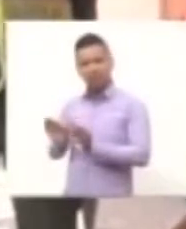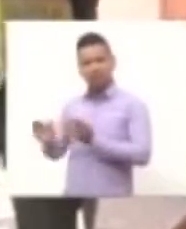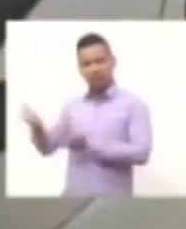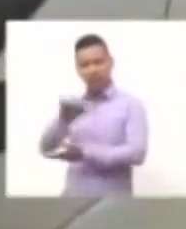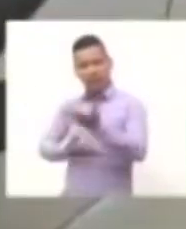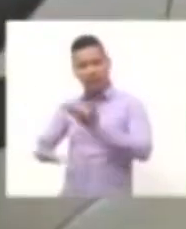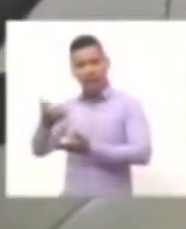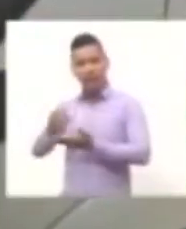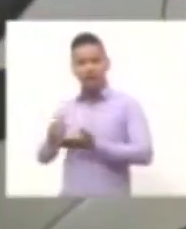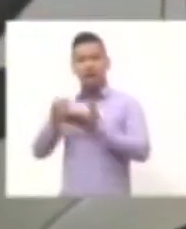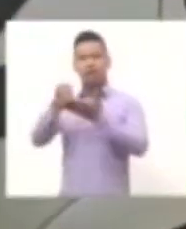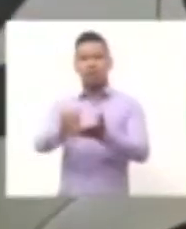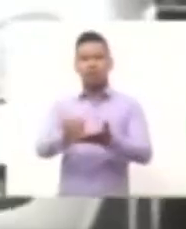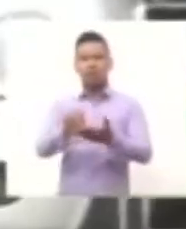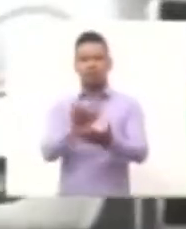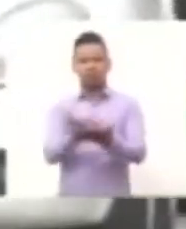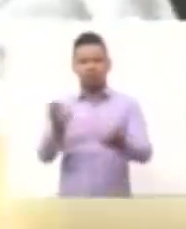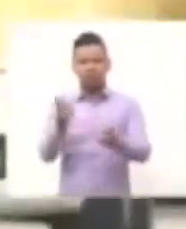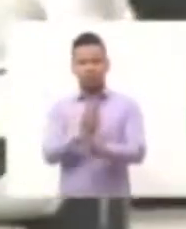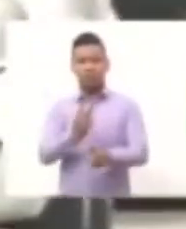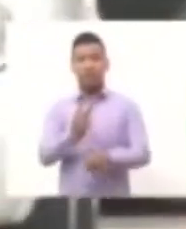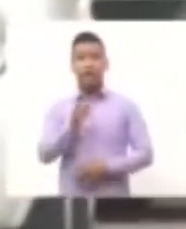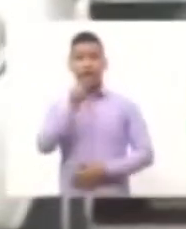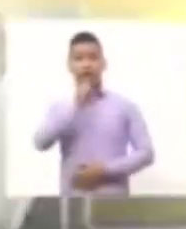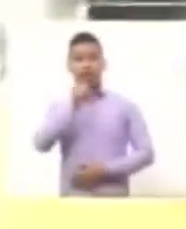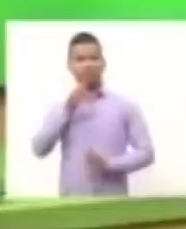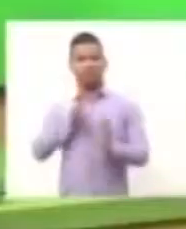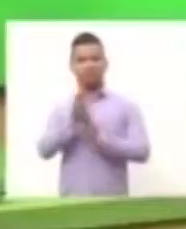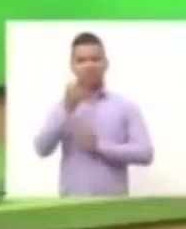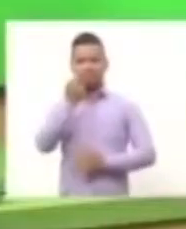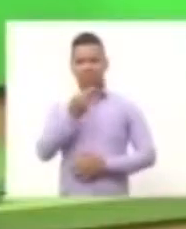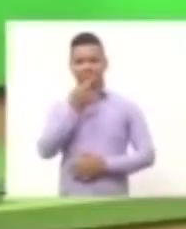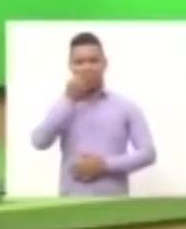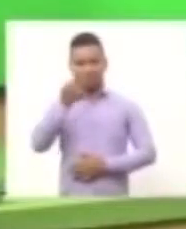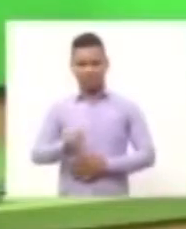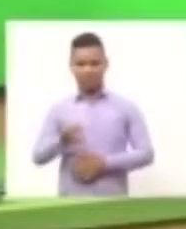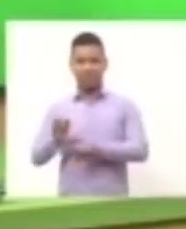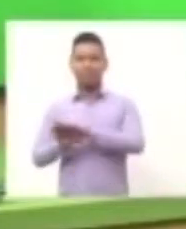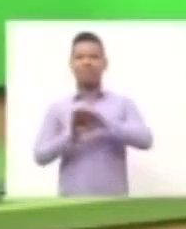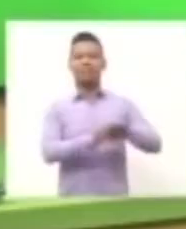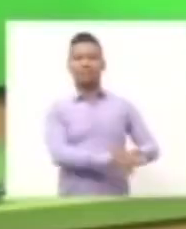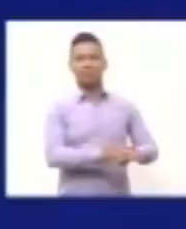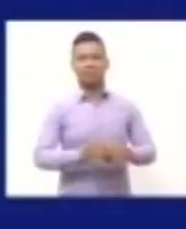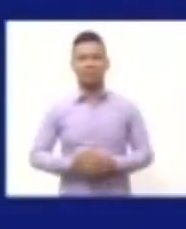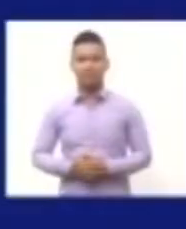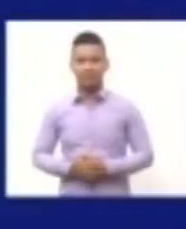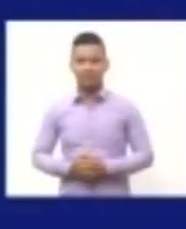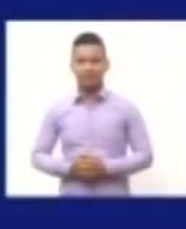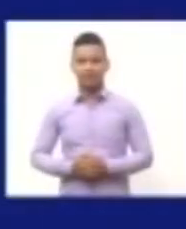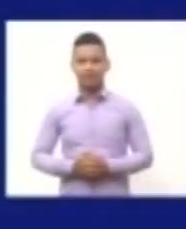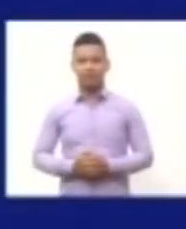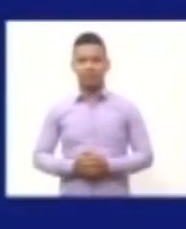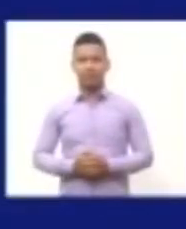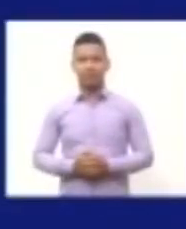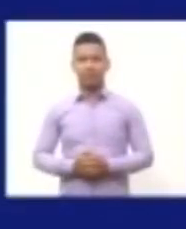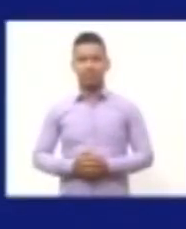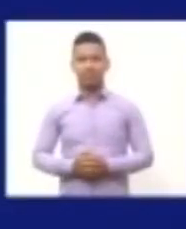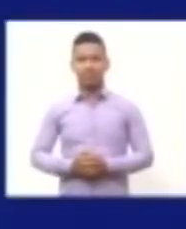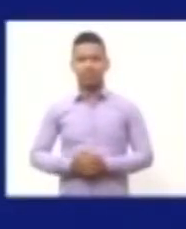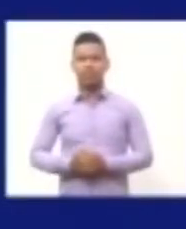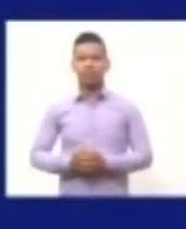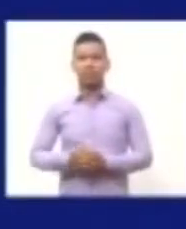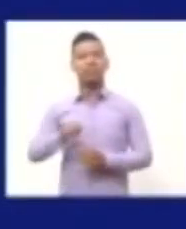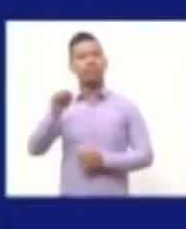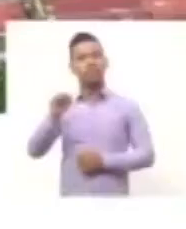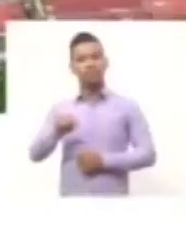prevención del delito. Pilar Bustamante, las noticias, un compromiso con la verdad. Y en Villa Olímpica podrás adquirir la mejor inversión de tu vida. Contamos con viviendas con